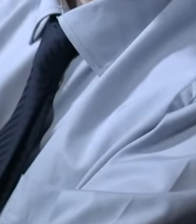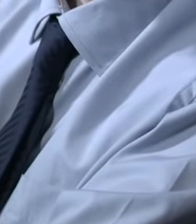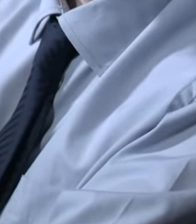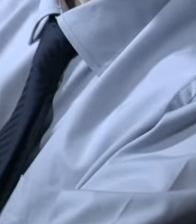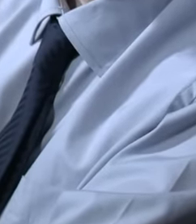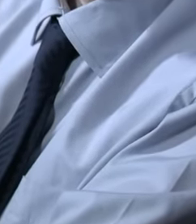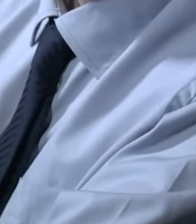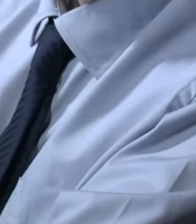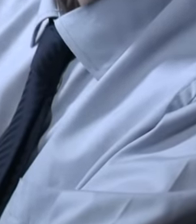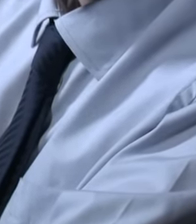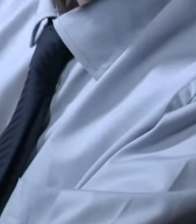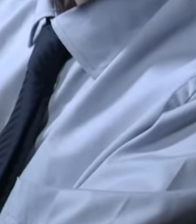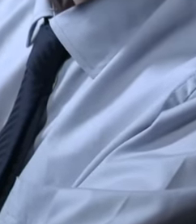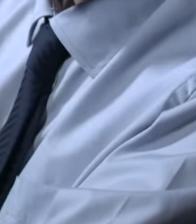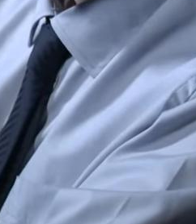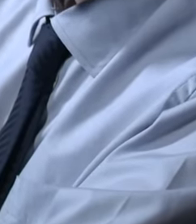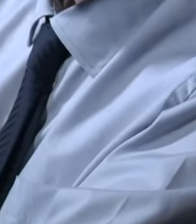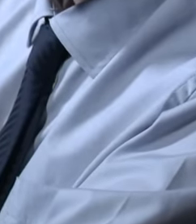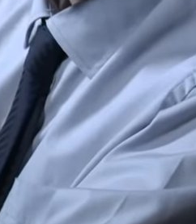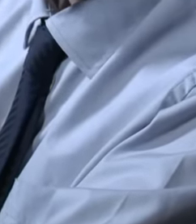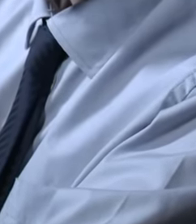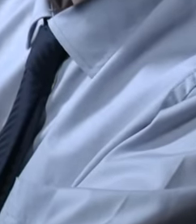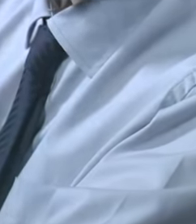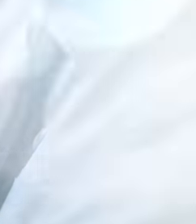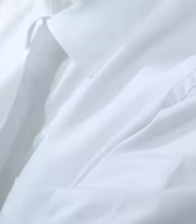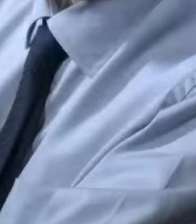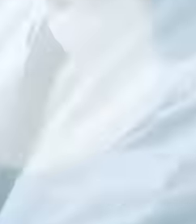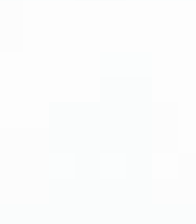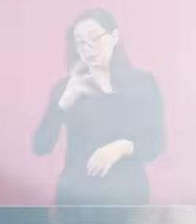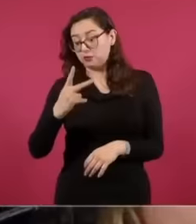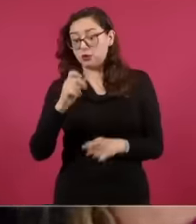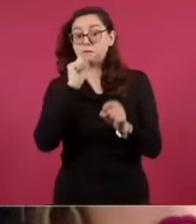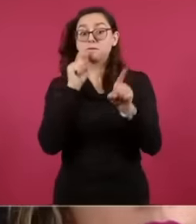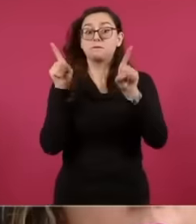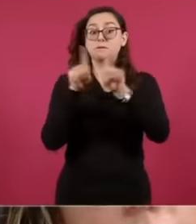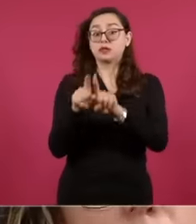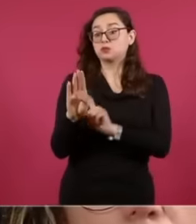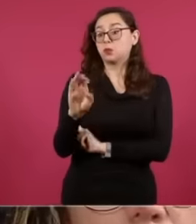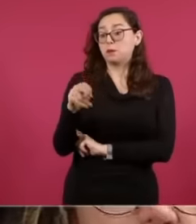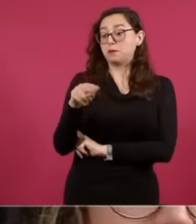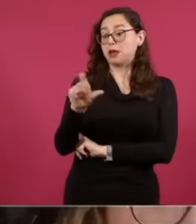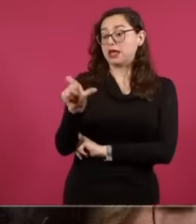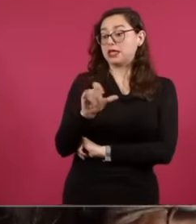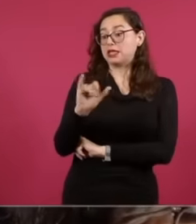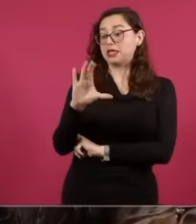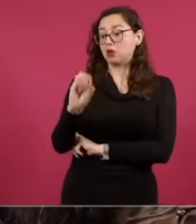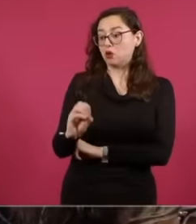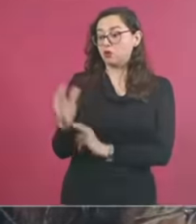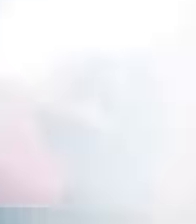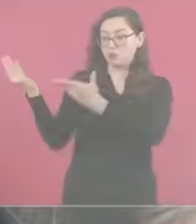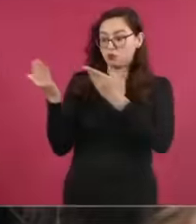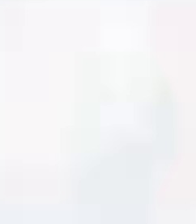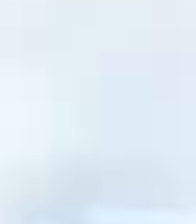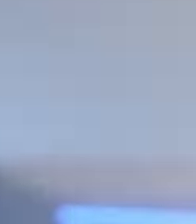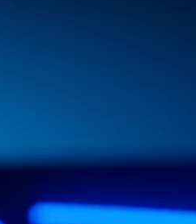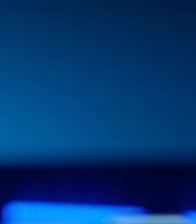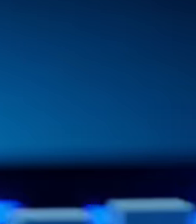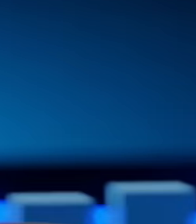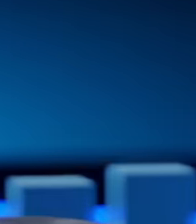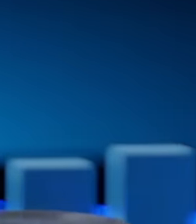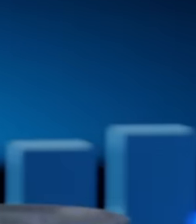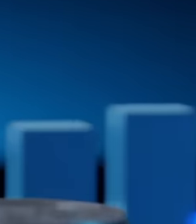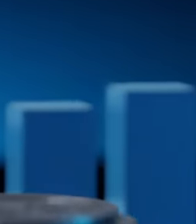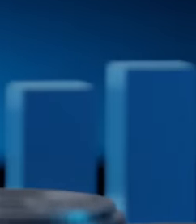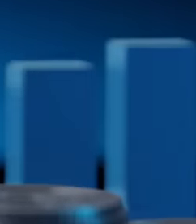Banco de México. Yo creo que sería una coyuntura muy importante para que nos informaran. Sabemos que crecieron las reservas